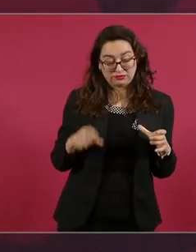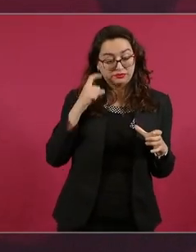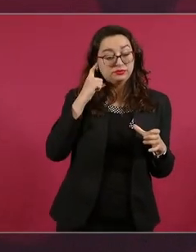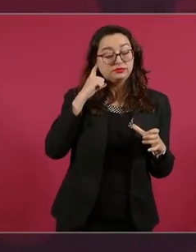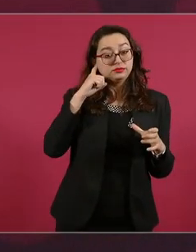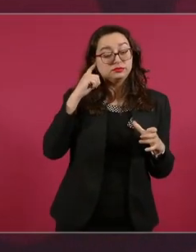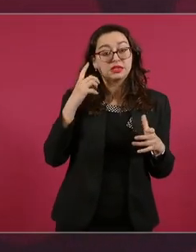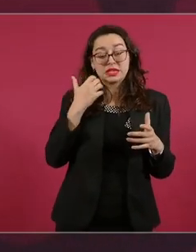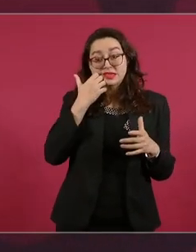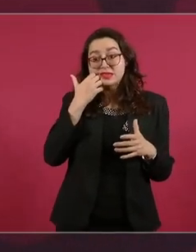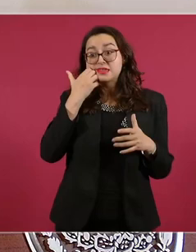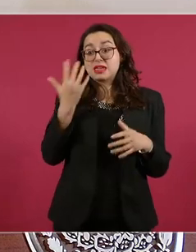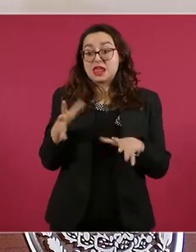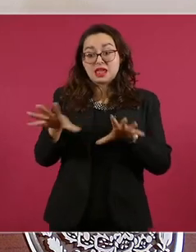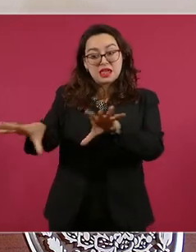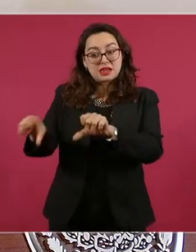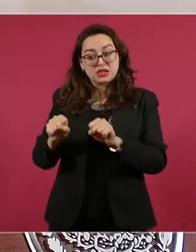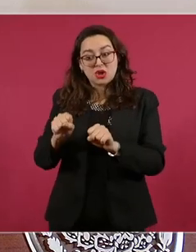oprimir, para